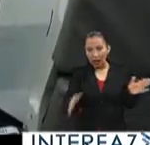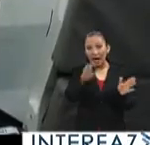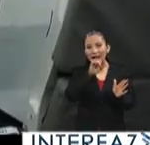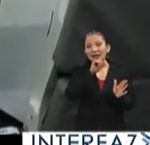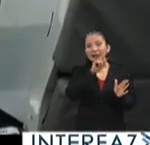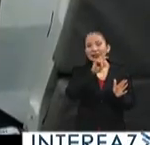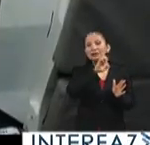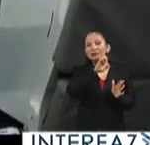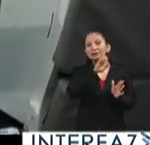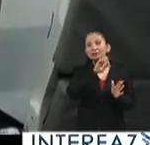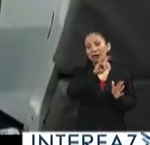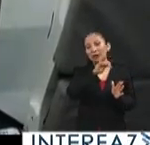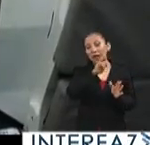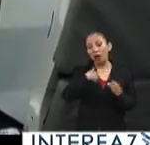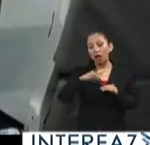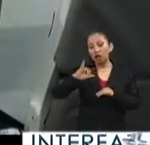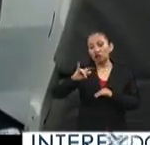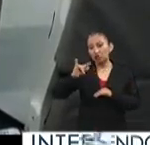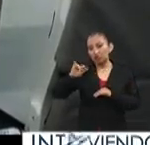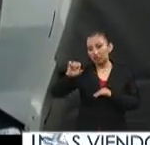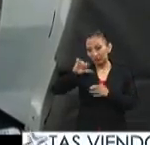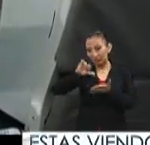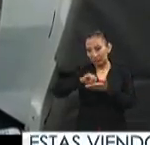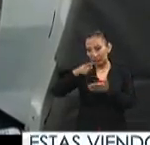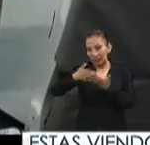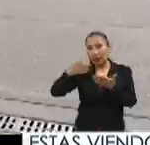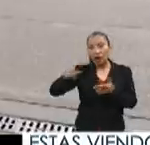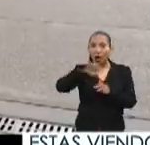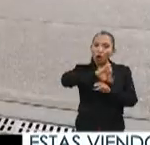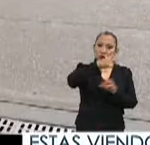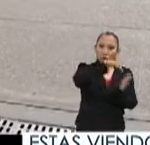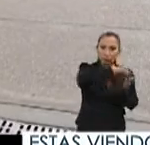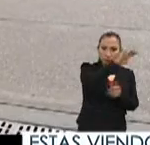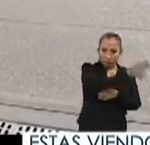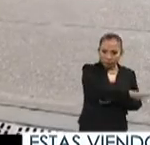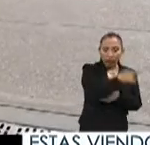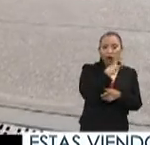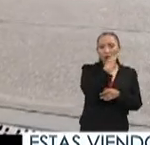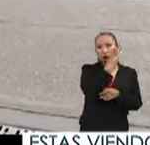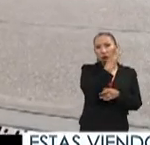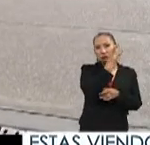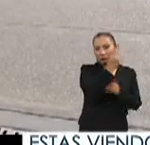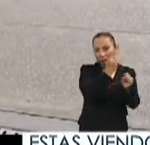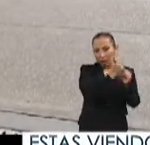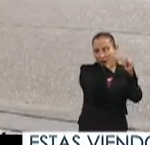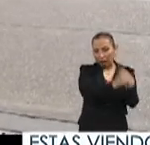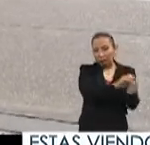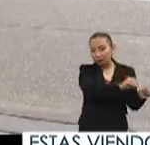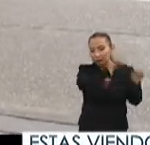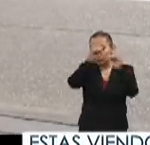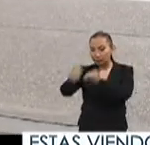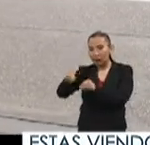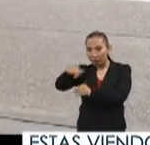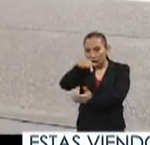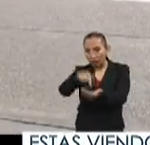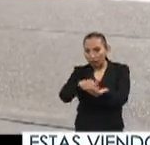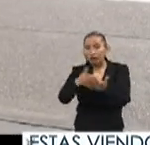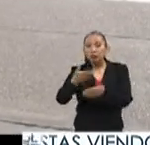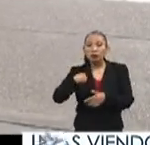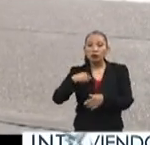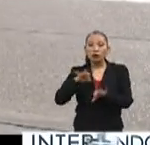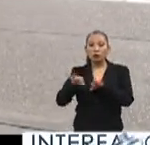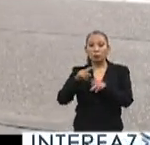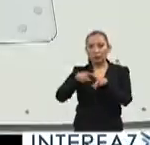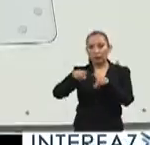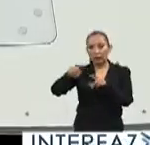Stennis Space Center. Ahorita estamos en Johnson Space Center, pero yo empecé en Stennis Space Center y duré 2-3 años y me moví aquí. He estado